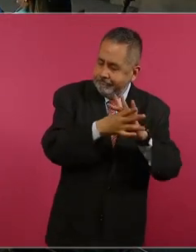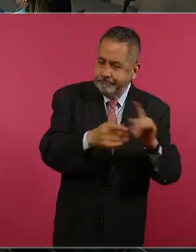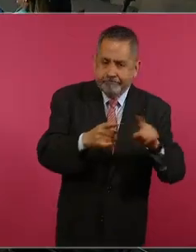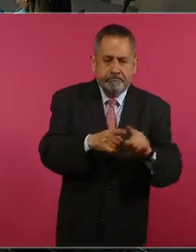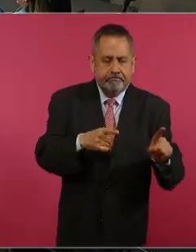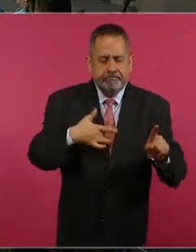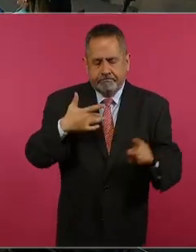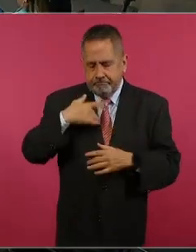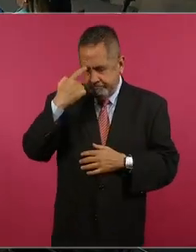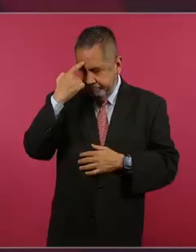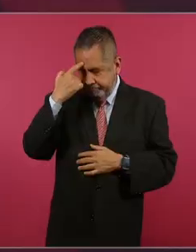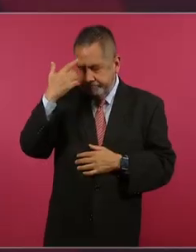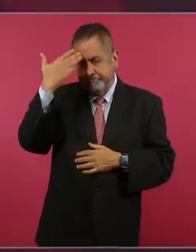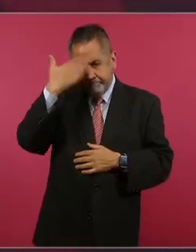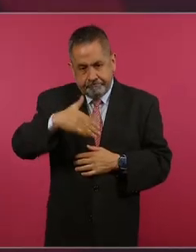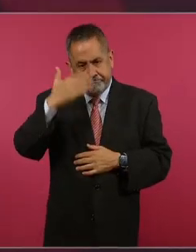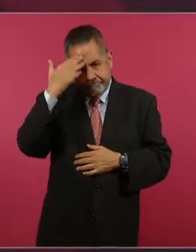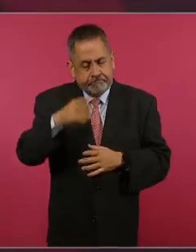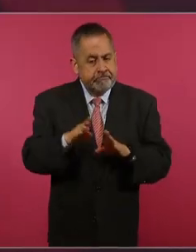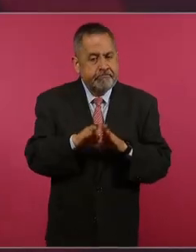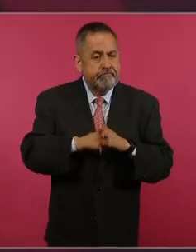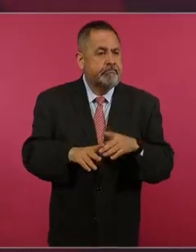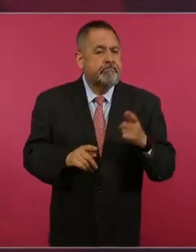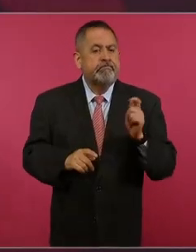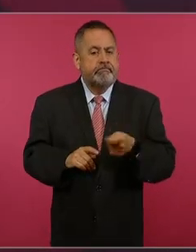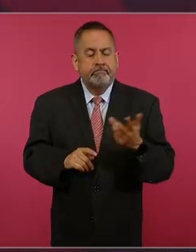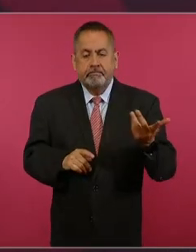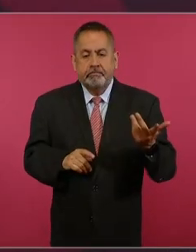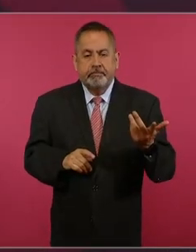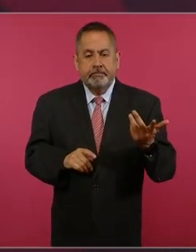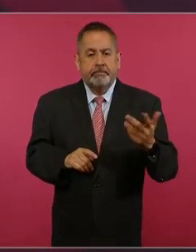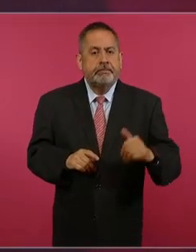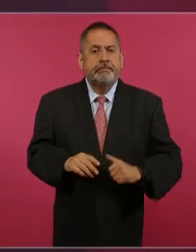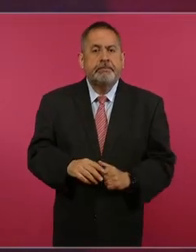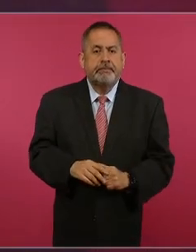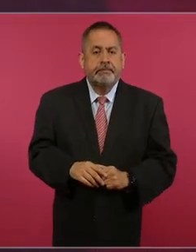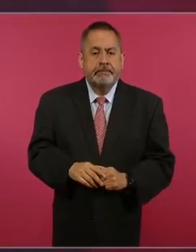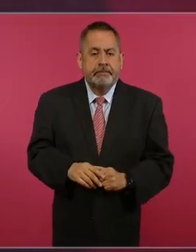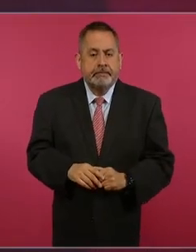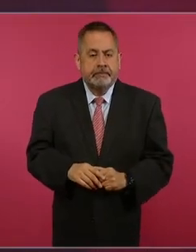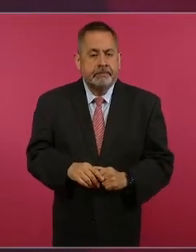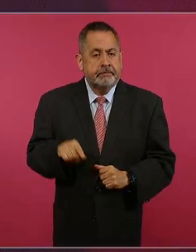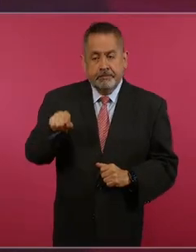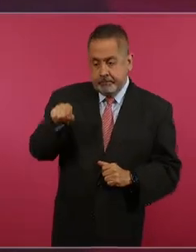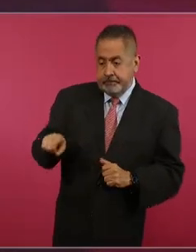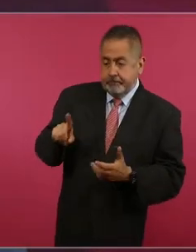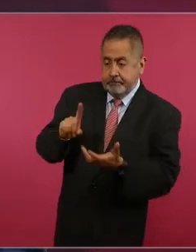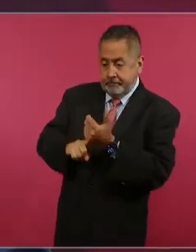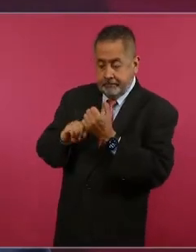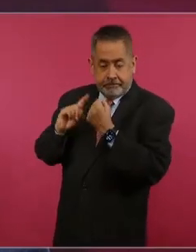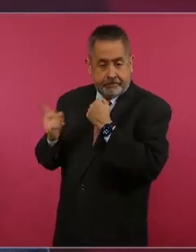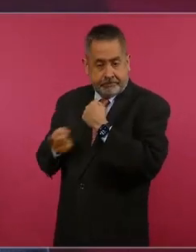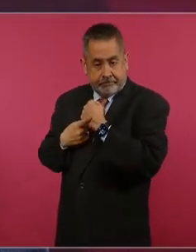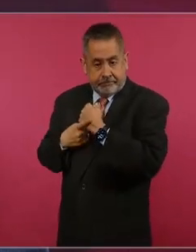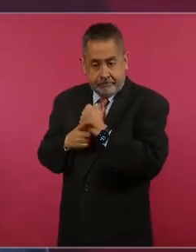muy consciente de que si se atienden las causas,